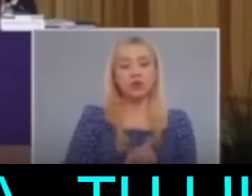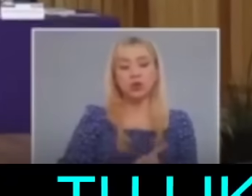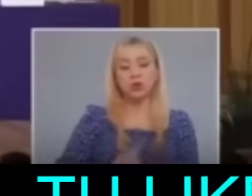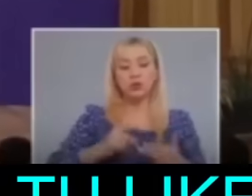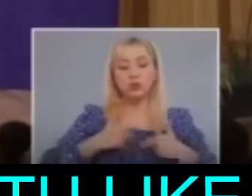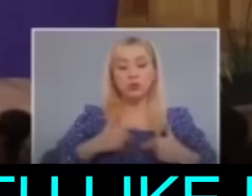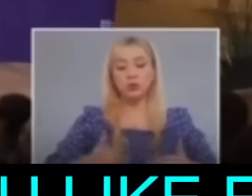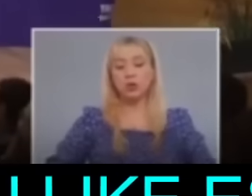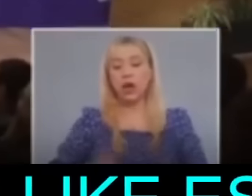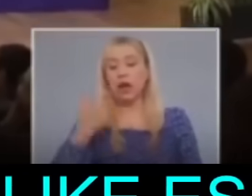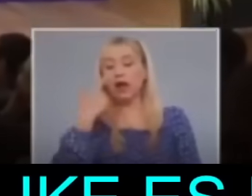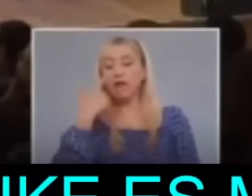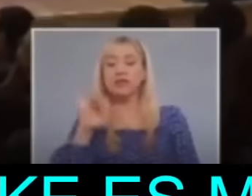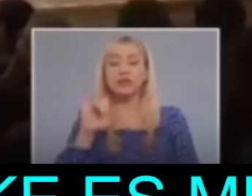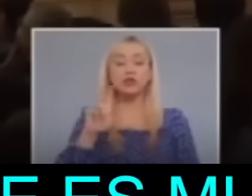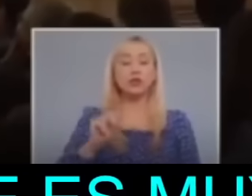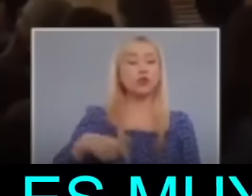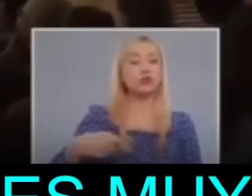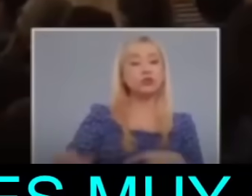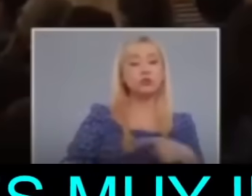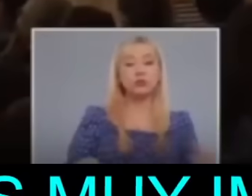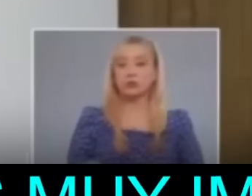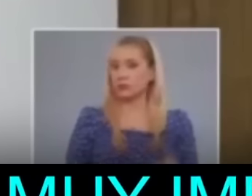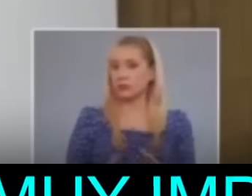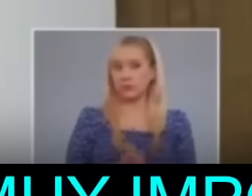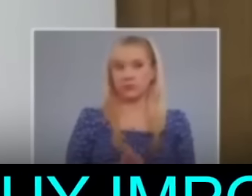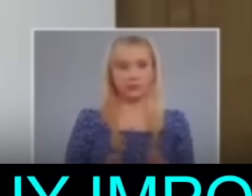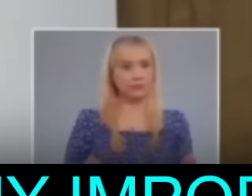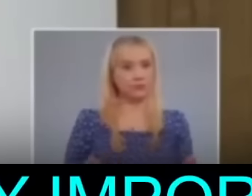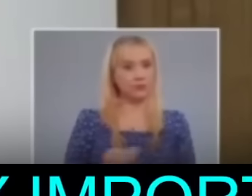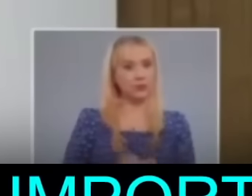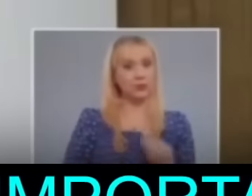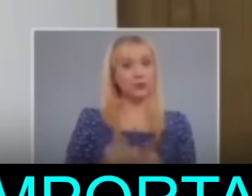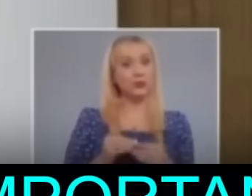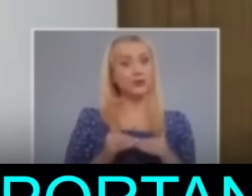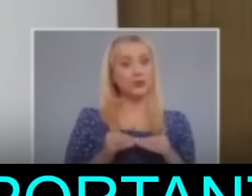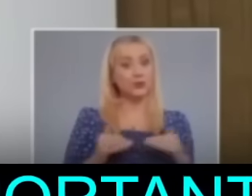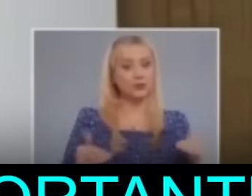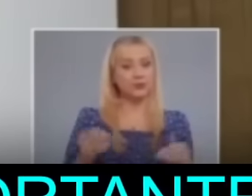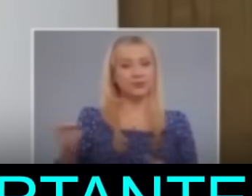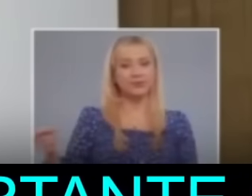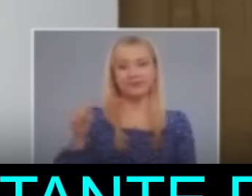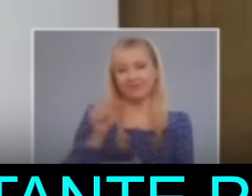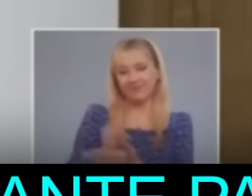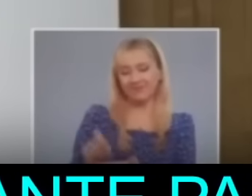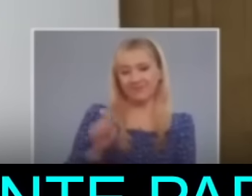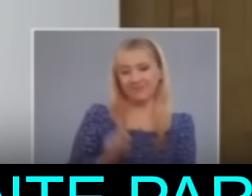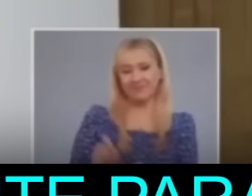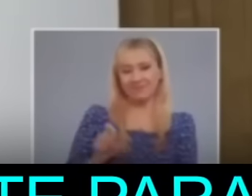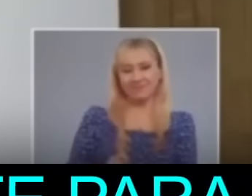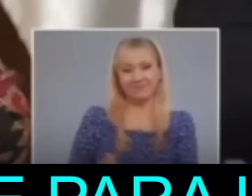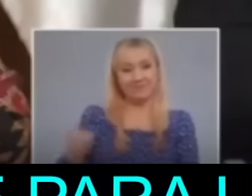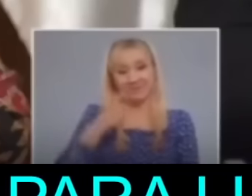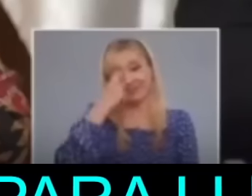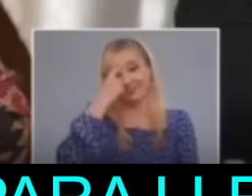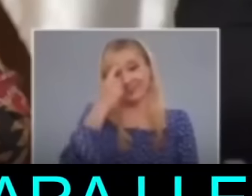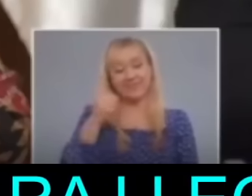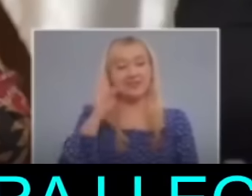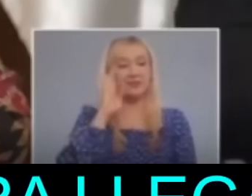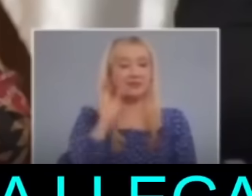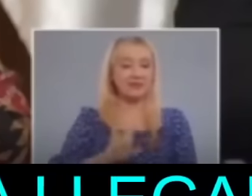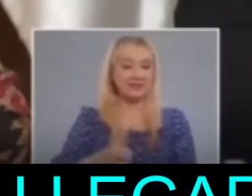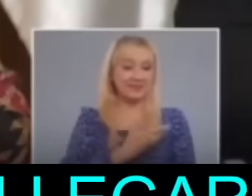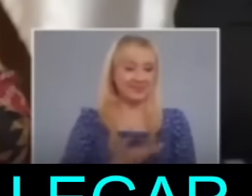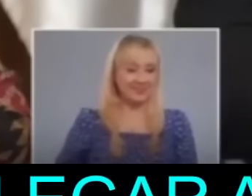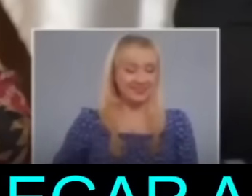en la presentación del libro El precedente Judicial electoral en México obra en la que participó como autora la ministra presidenta destacó que